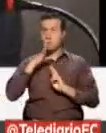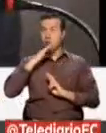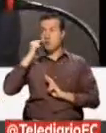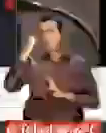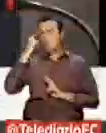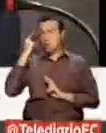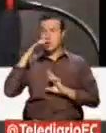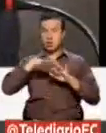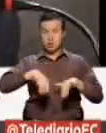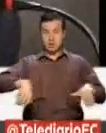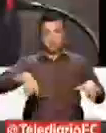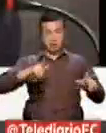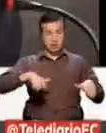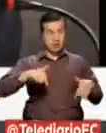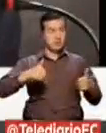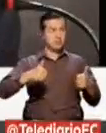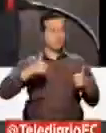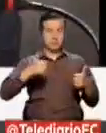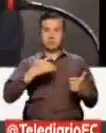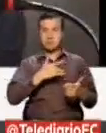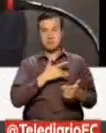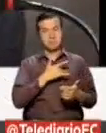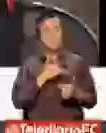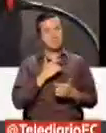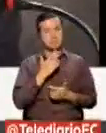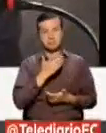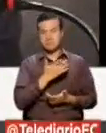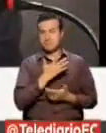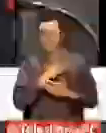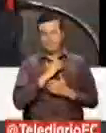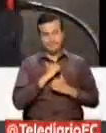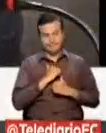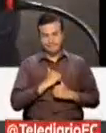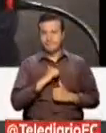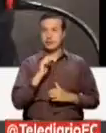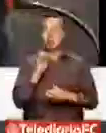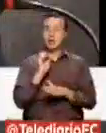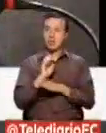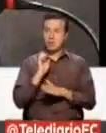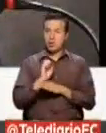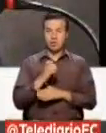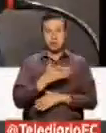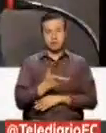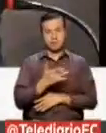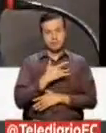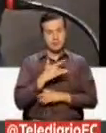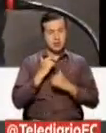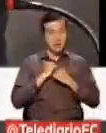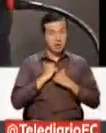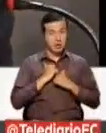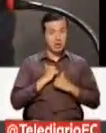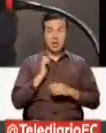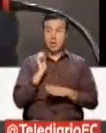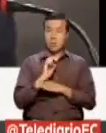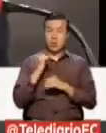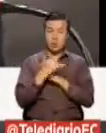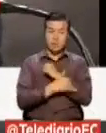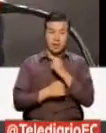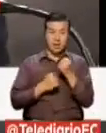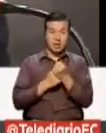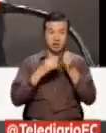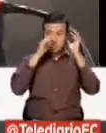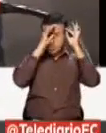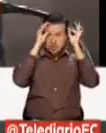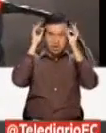fueron verdaderamente lamentables para Ecuador. Convirtieron a Ecuador en uno de los países que apoyaba el